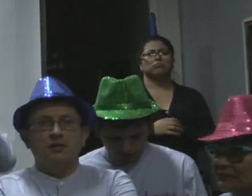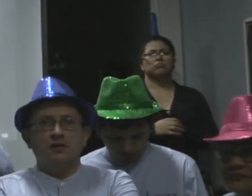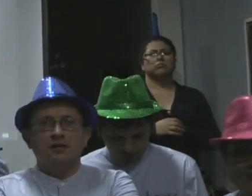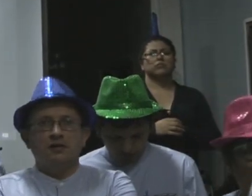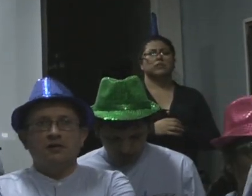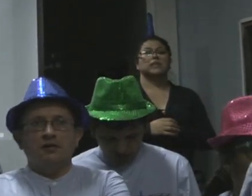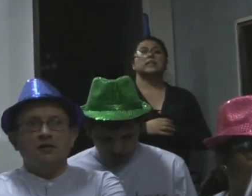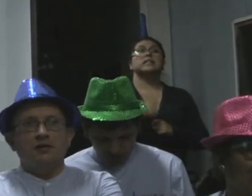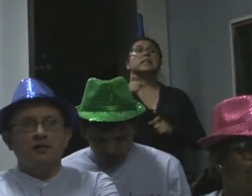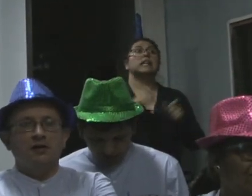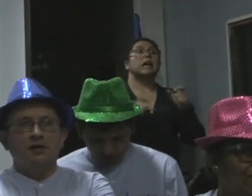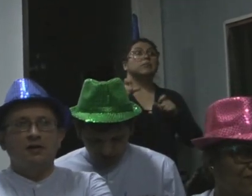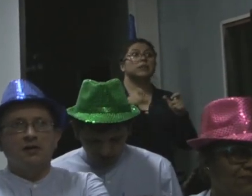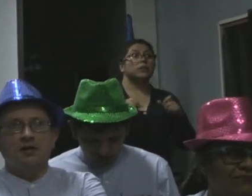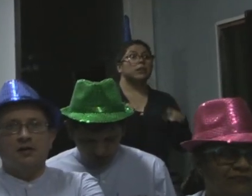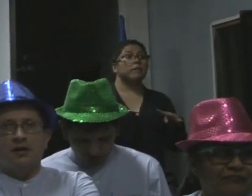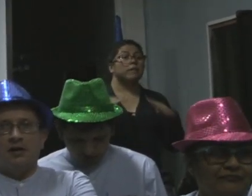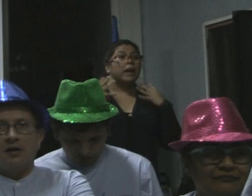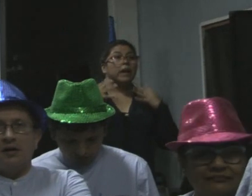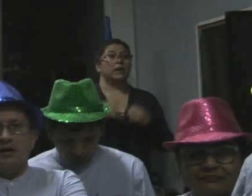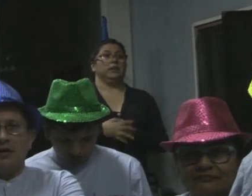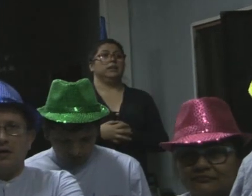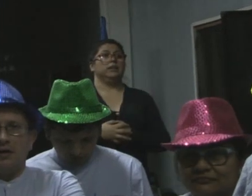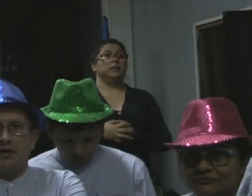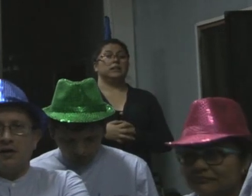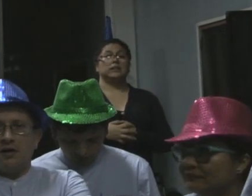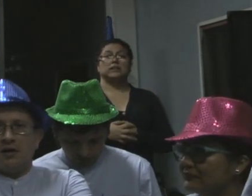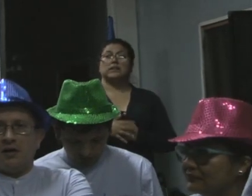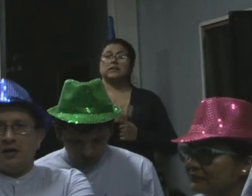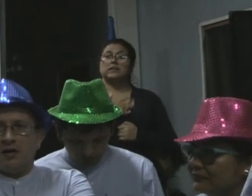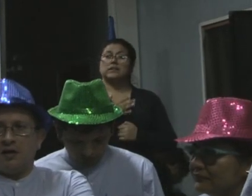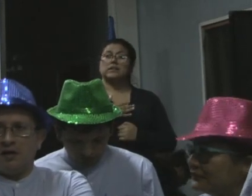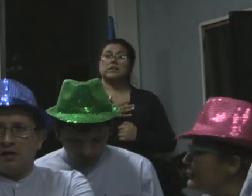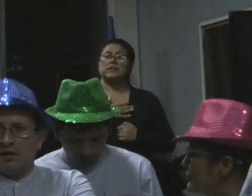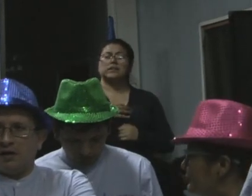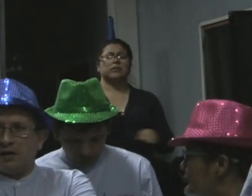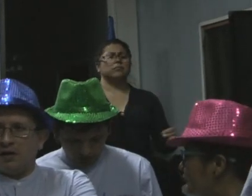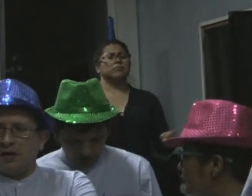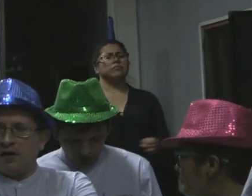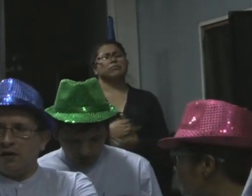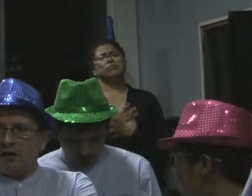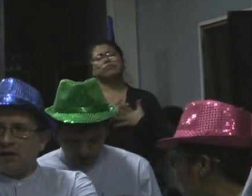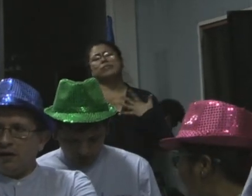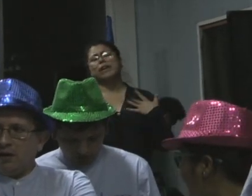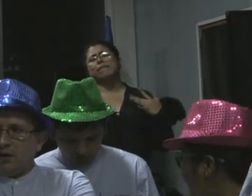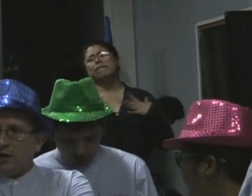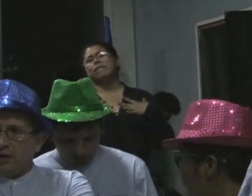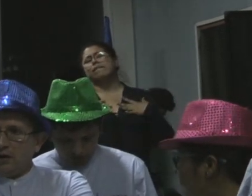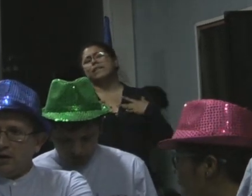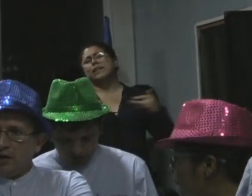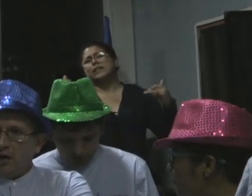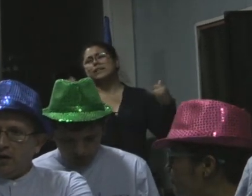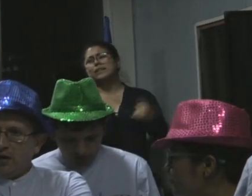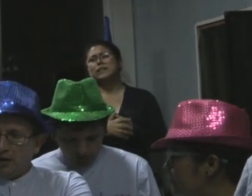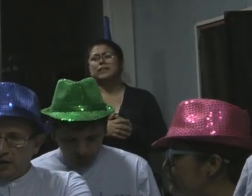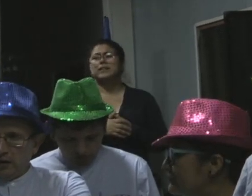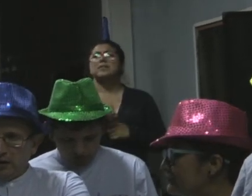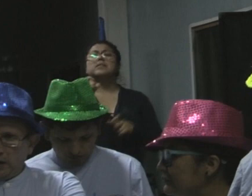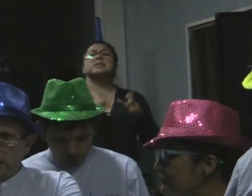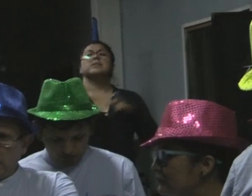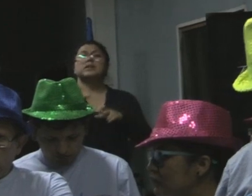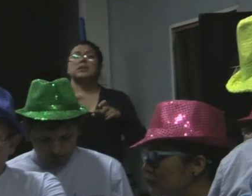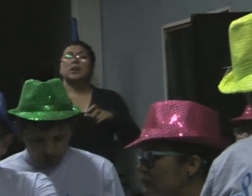y la gente y a mí me llena de felicidad la gente